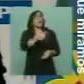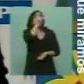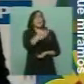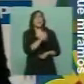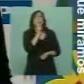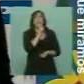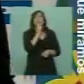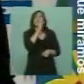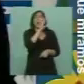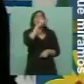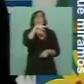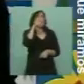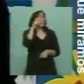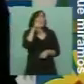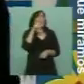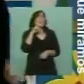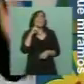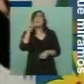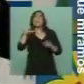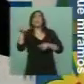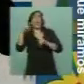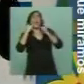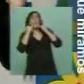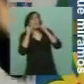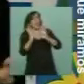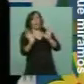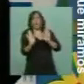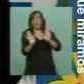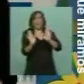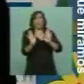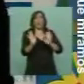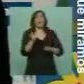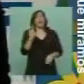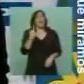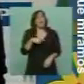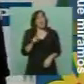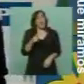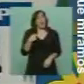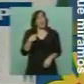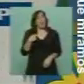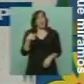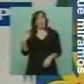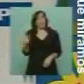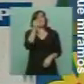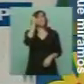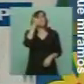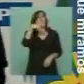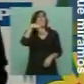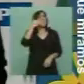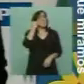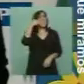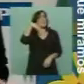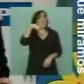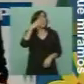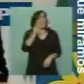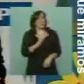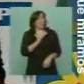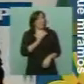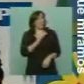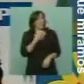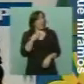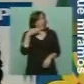no no no hay que no hay que silvar porque cuando uno cuando se llegó a ipf se encontró que desde el